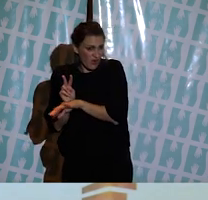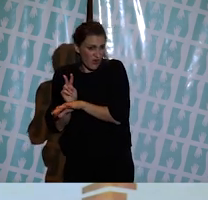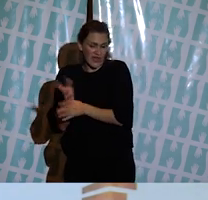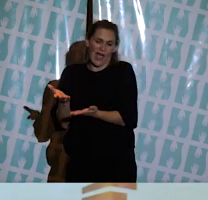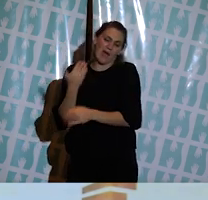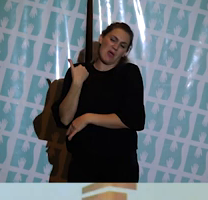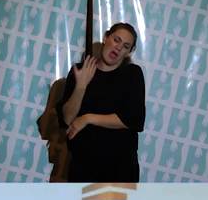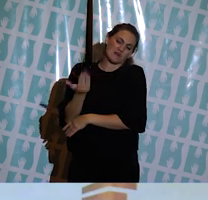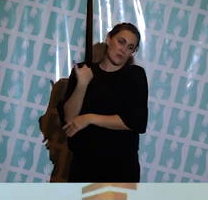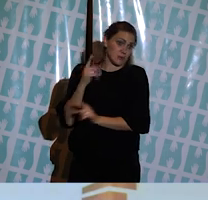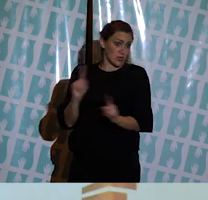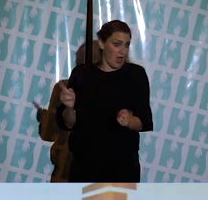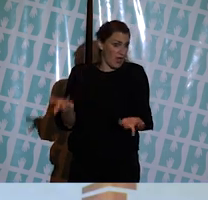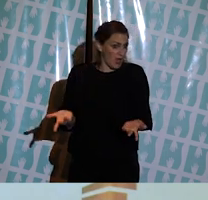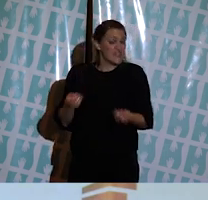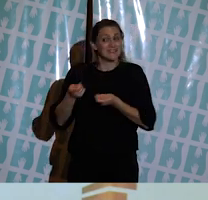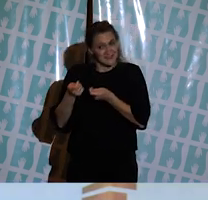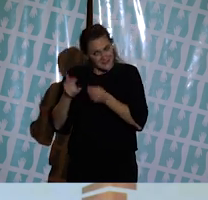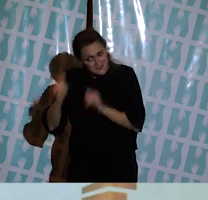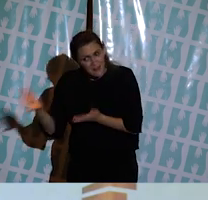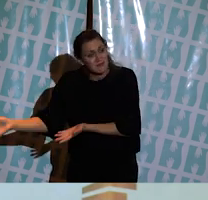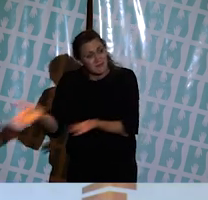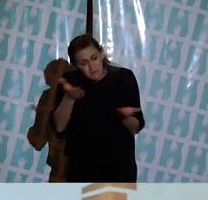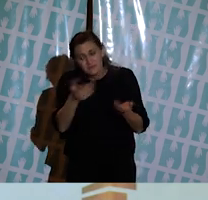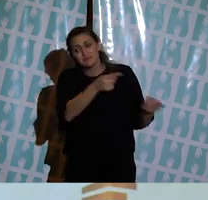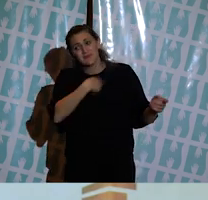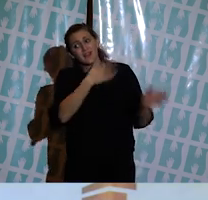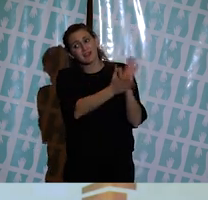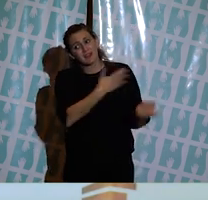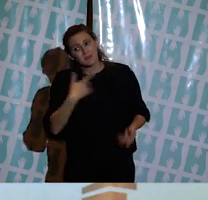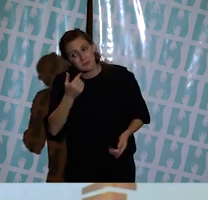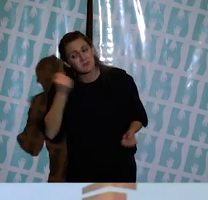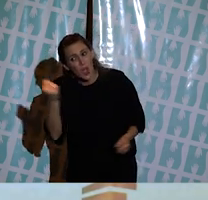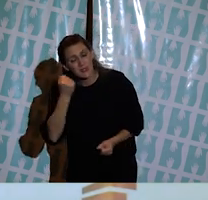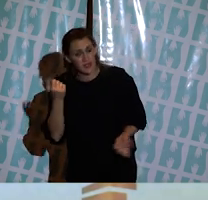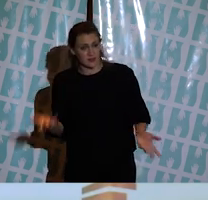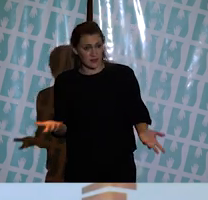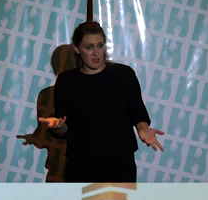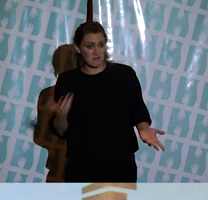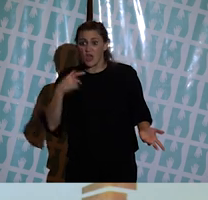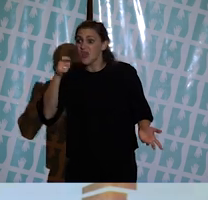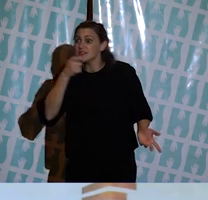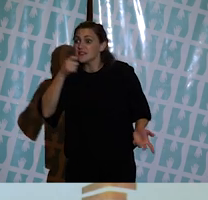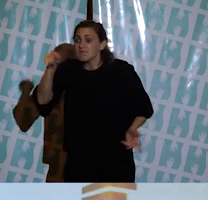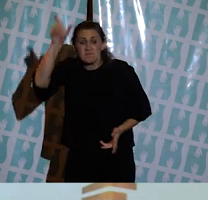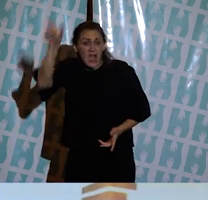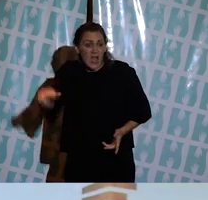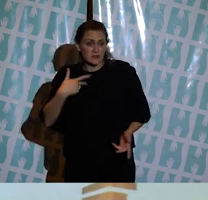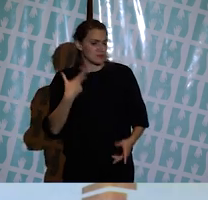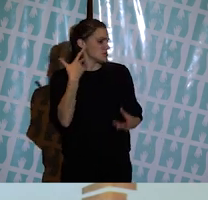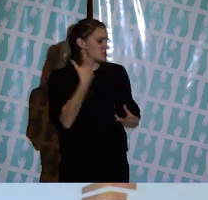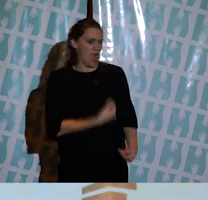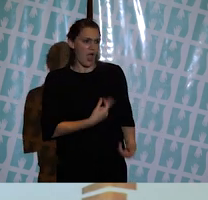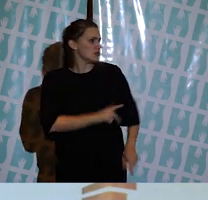insistir en un tratamiento o una consulta. Si eso no se da, vos iniciar un tratamiento o una consulta o una